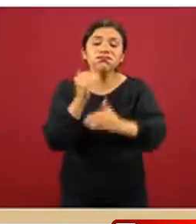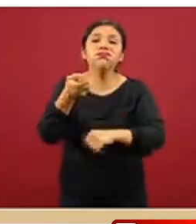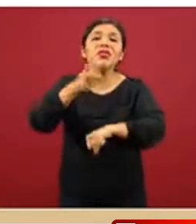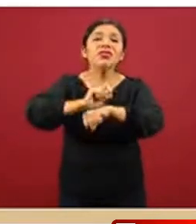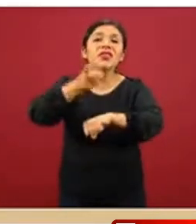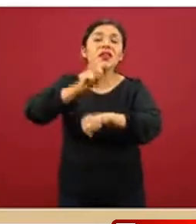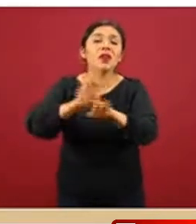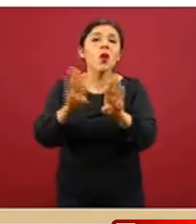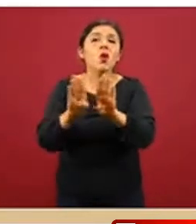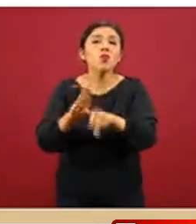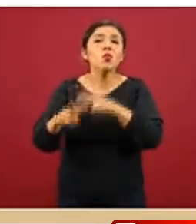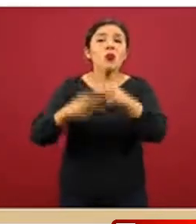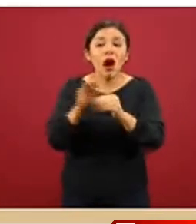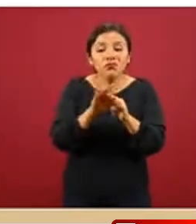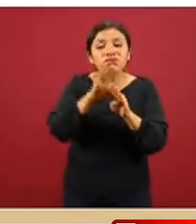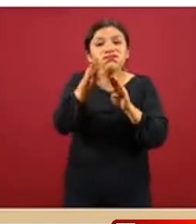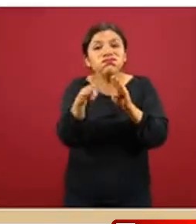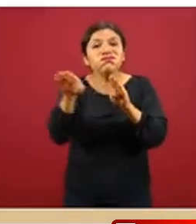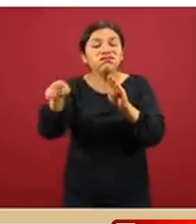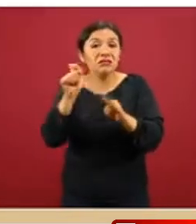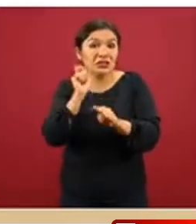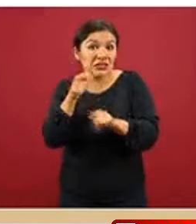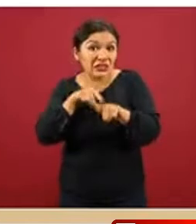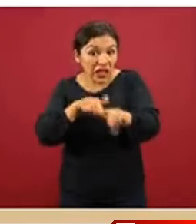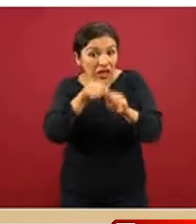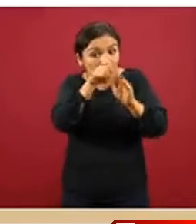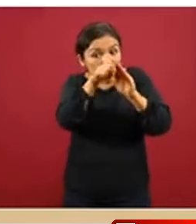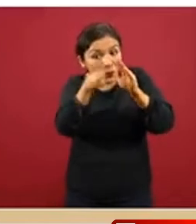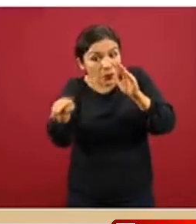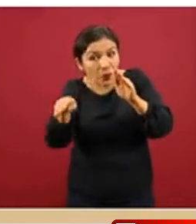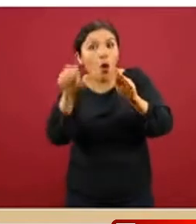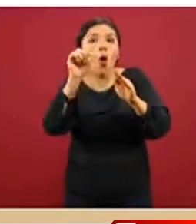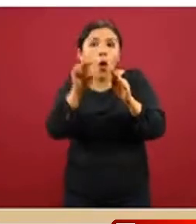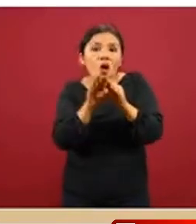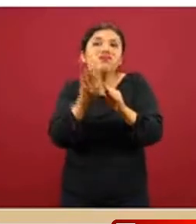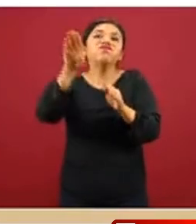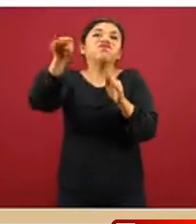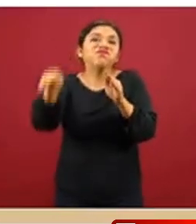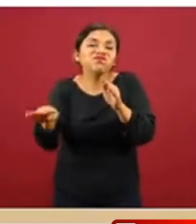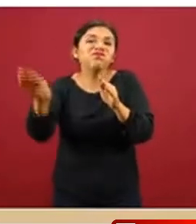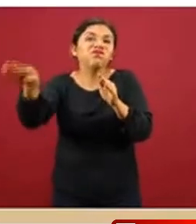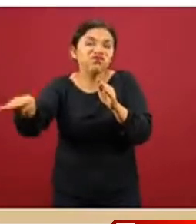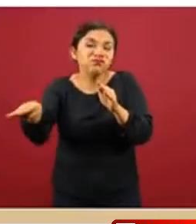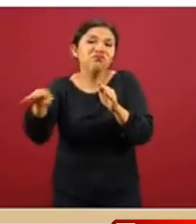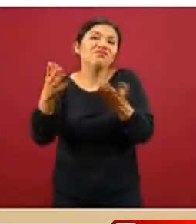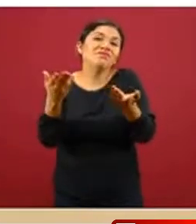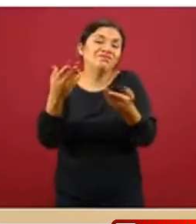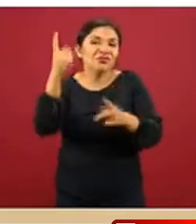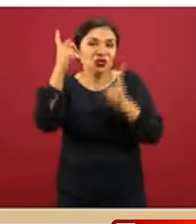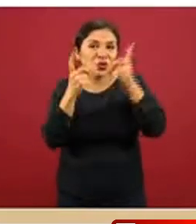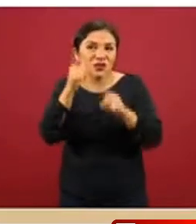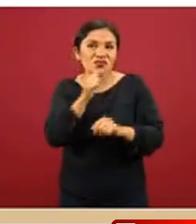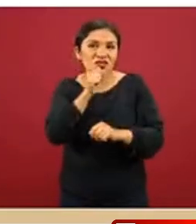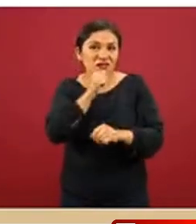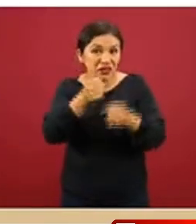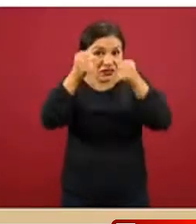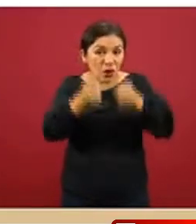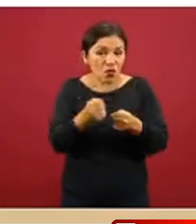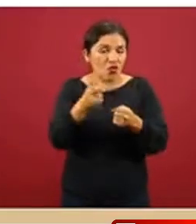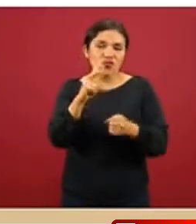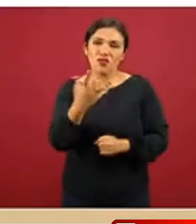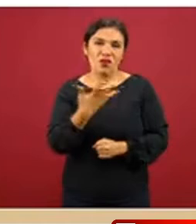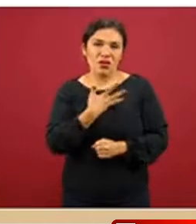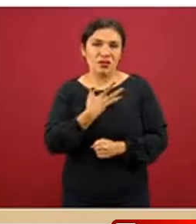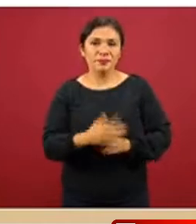esta curva la vamos a estar actualizando todos los días para ver si esa tendencia, si esa estabilidad se mantiene y si esa tendencia